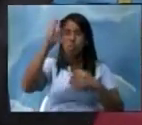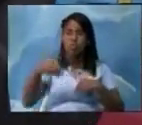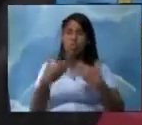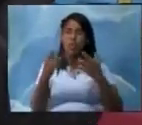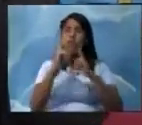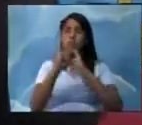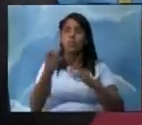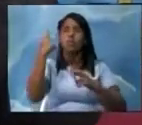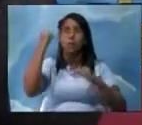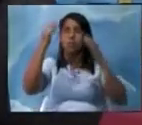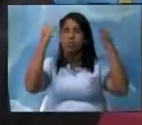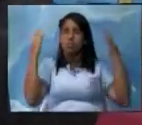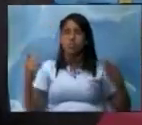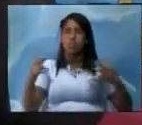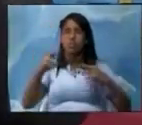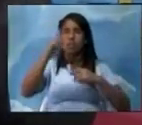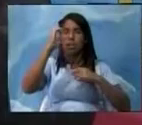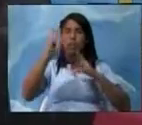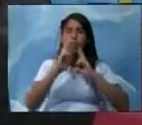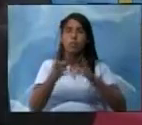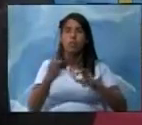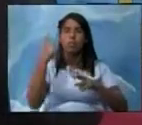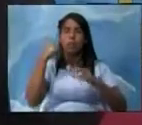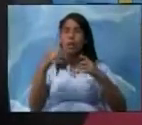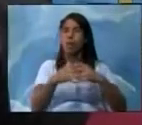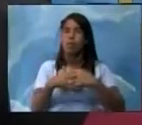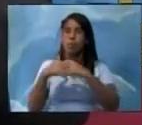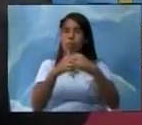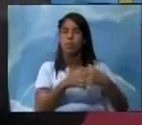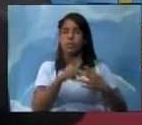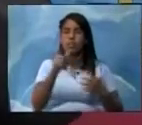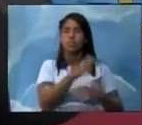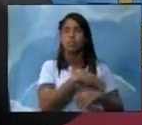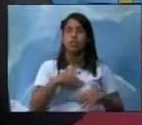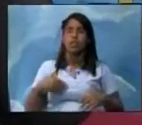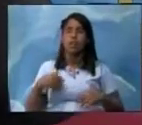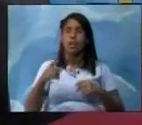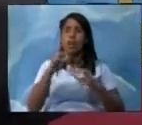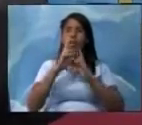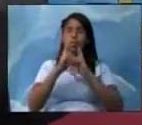respuesta para tu matrimonio Dios te va a dar la respuesta para la empresa que tú tienes